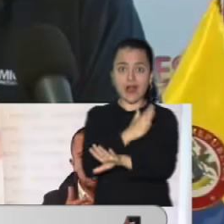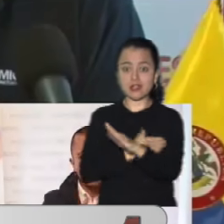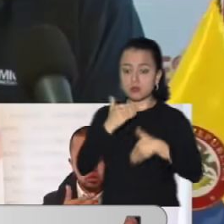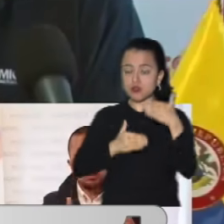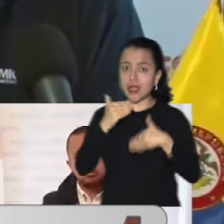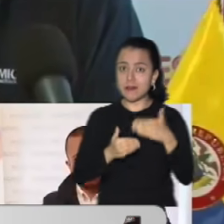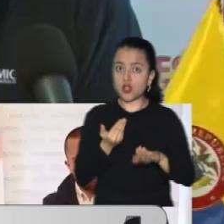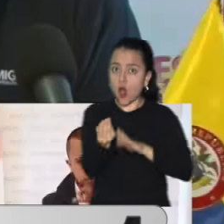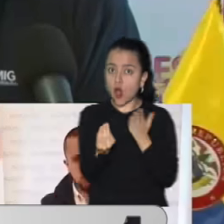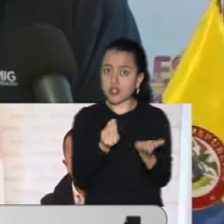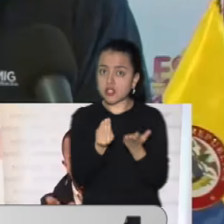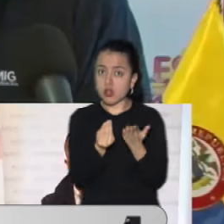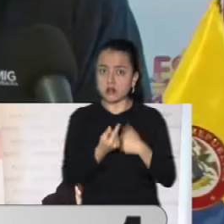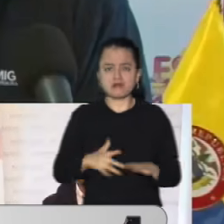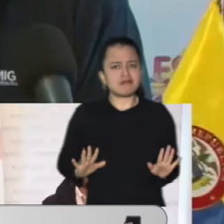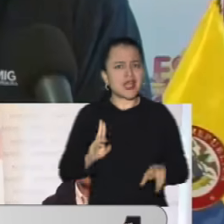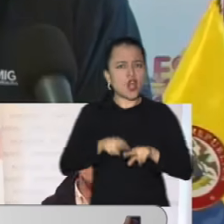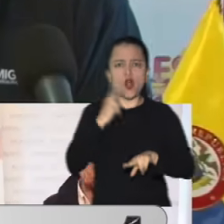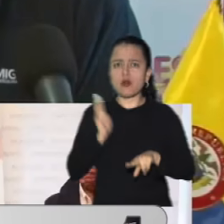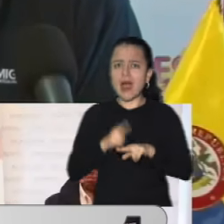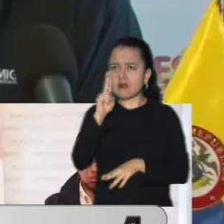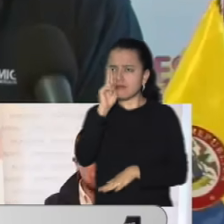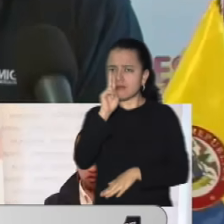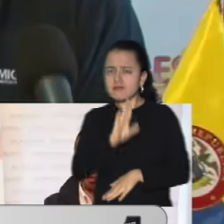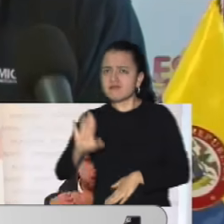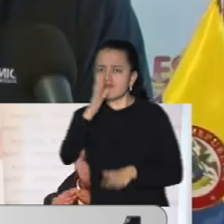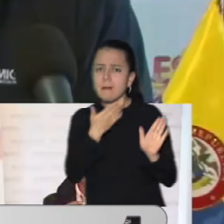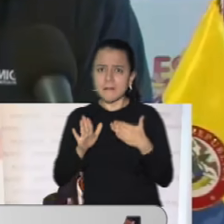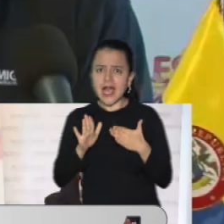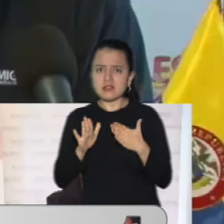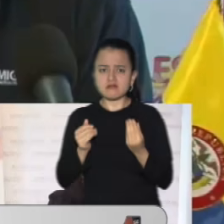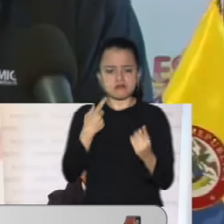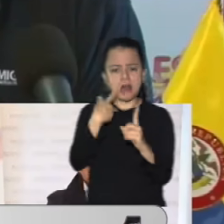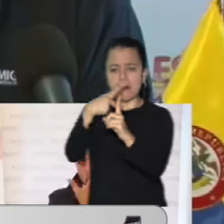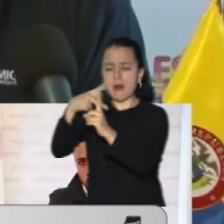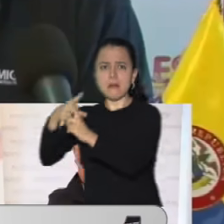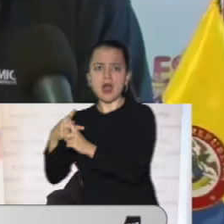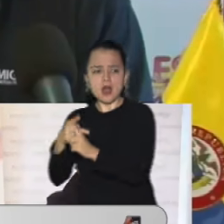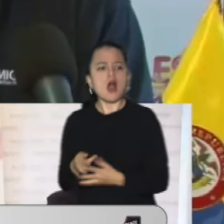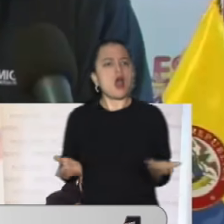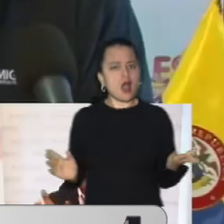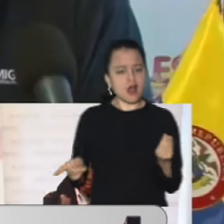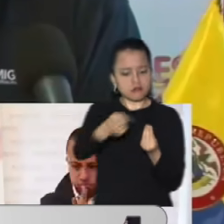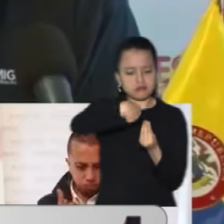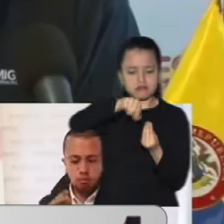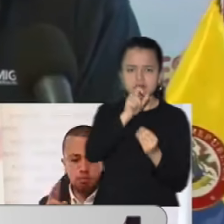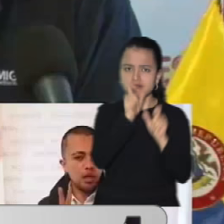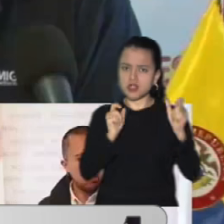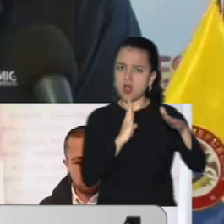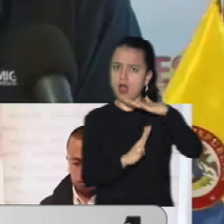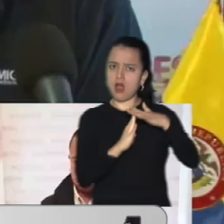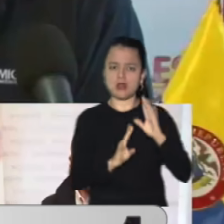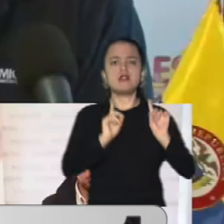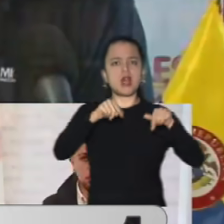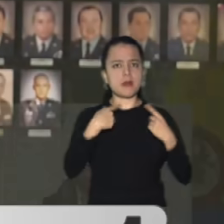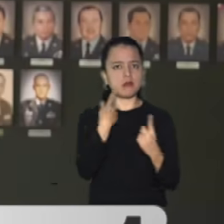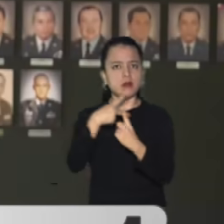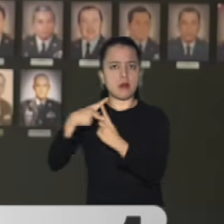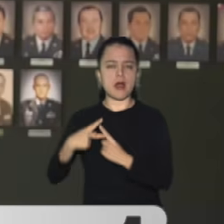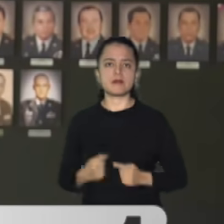esa vacuna, que no es nada distinto de la forma en que protegemos personas y protegemos a nuestro territorio en una pandemia que no ha